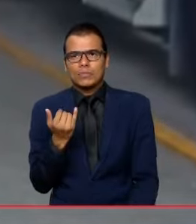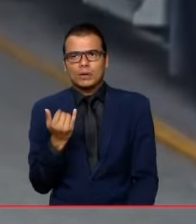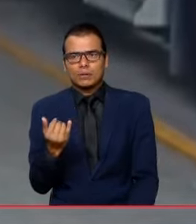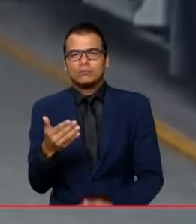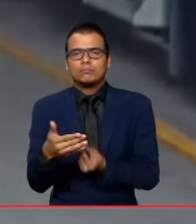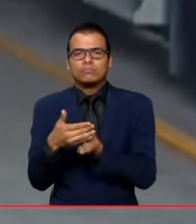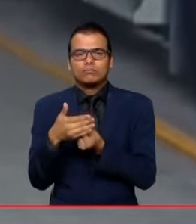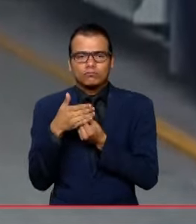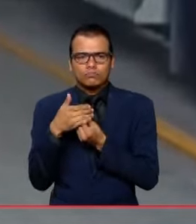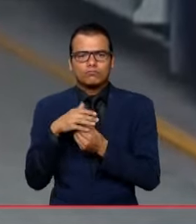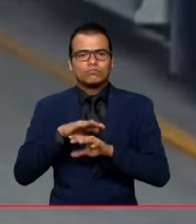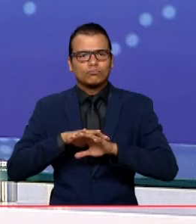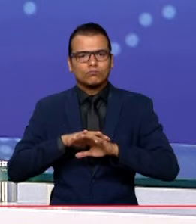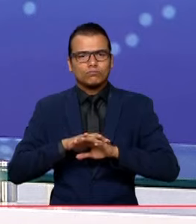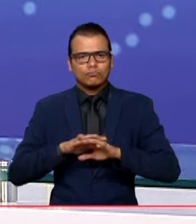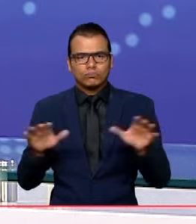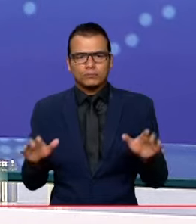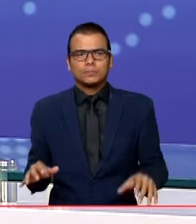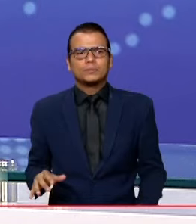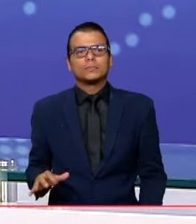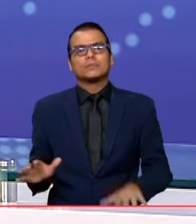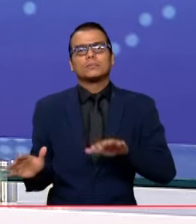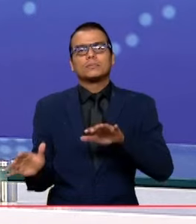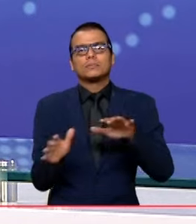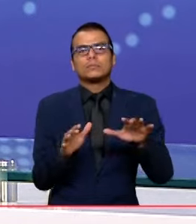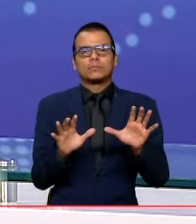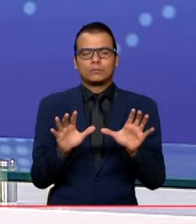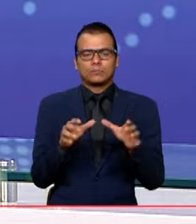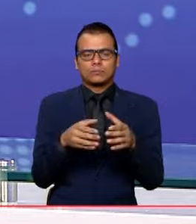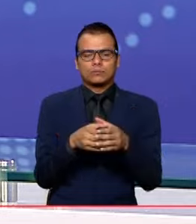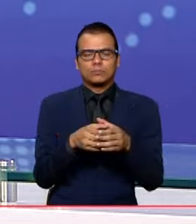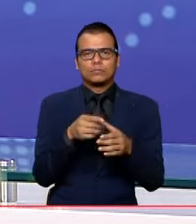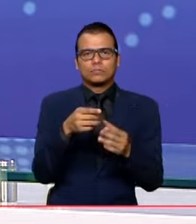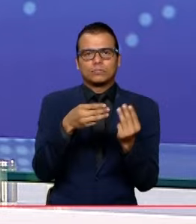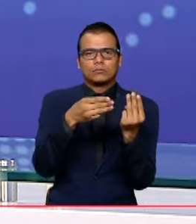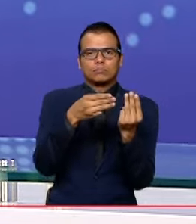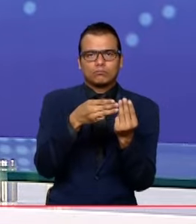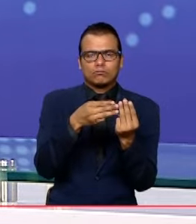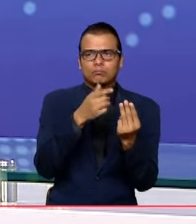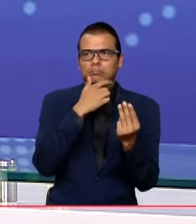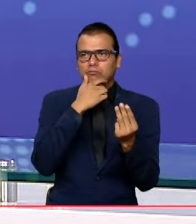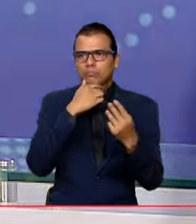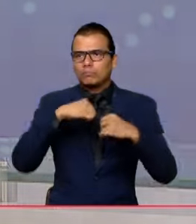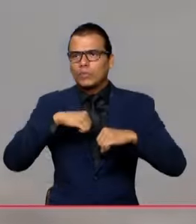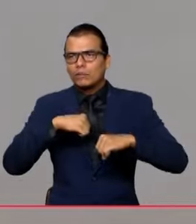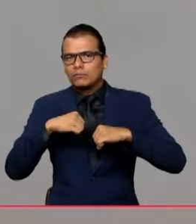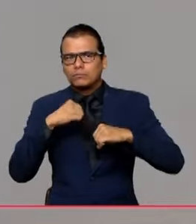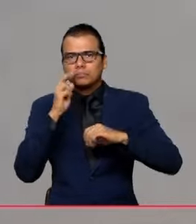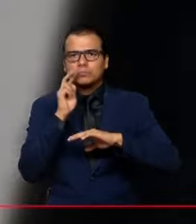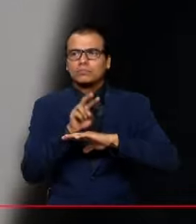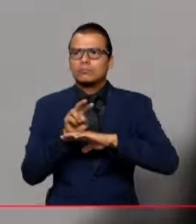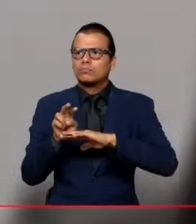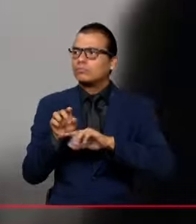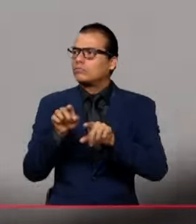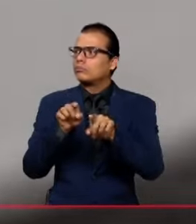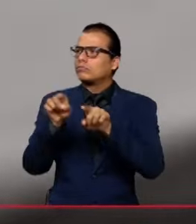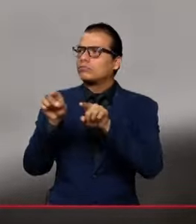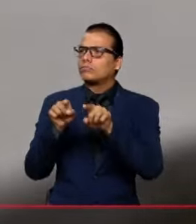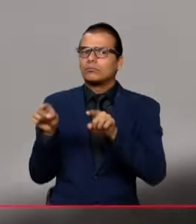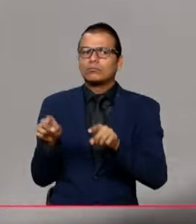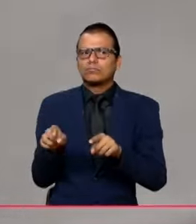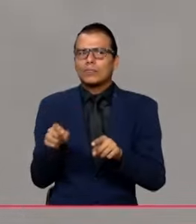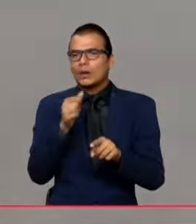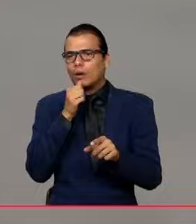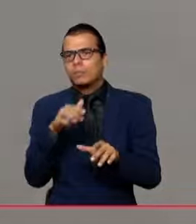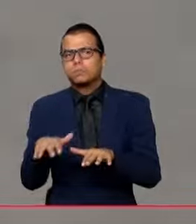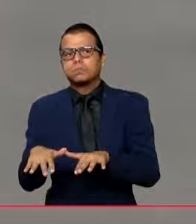ningún tipo de lesión las empresas municipales realizaron un despliegue para evaluar los puntos afectados se